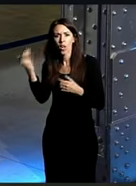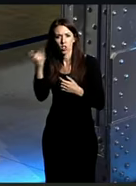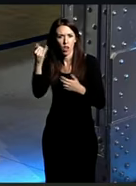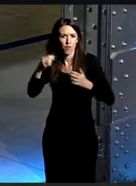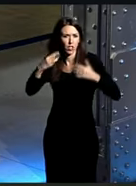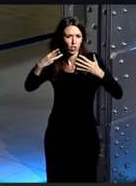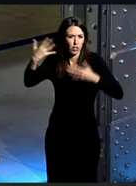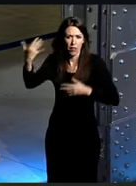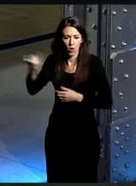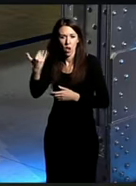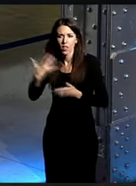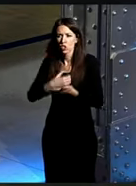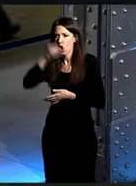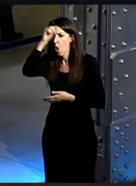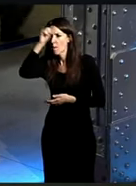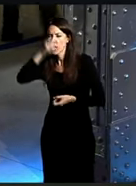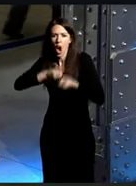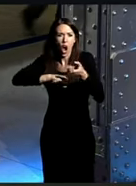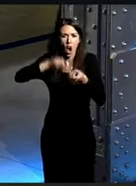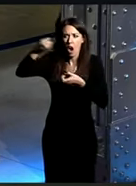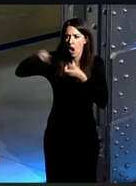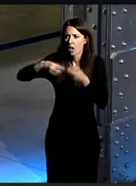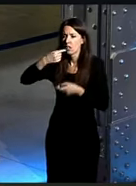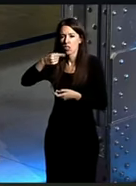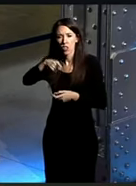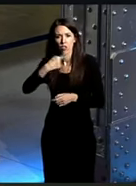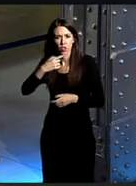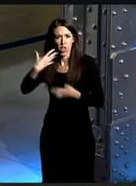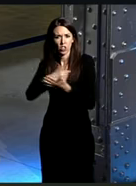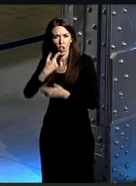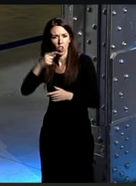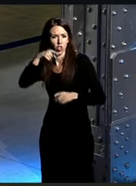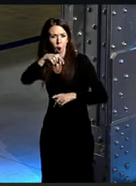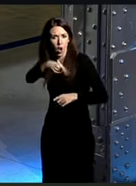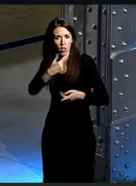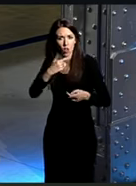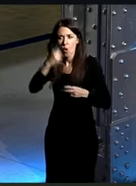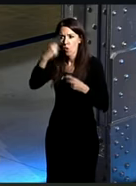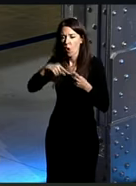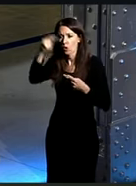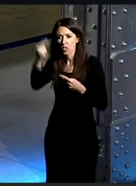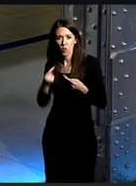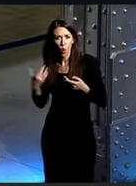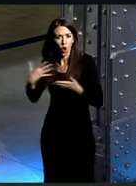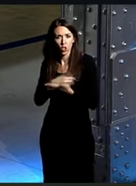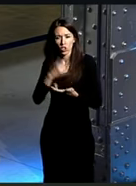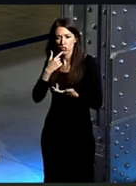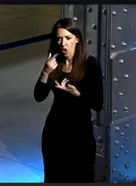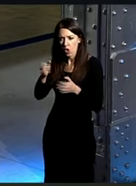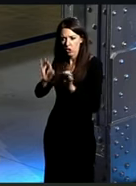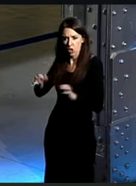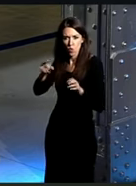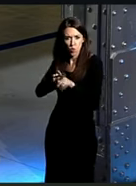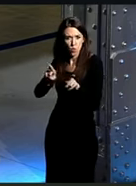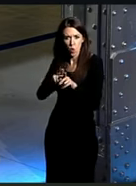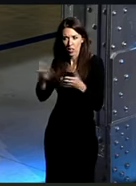85 jefes. Todo el mundo opina. Uno hace una gacetilla y todos le meten la mano encima. Uno hace un dibujo y todo queda como un